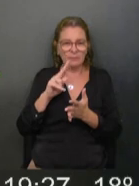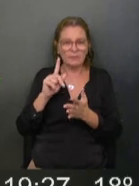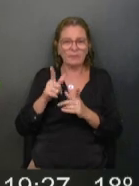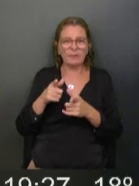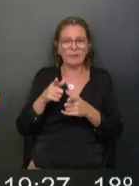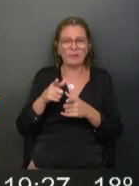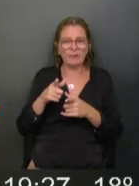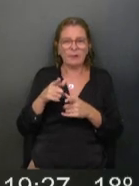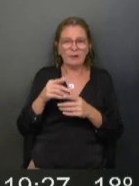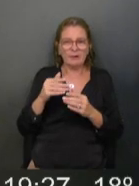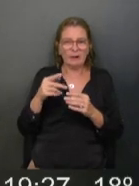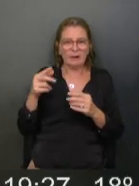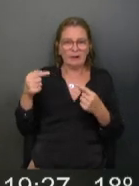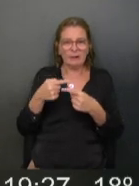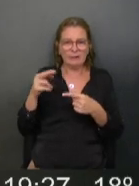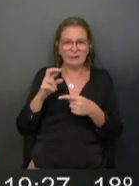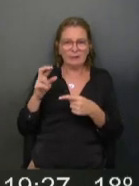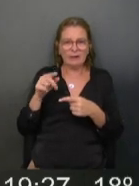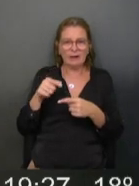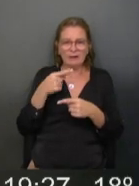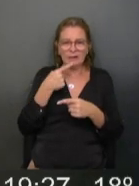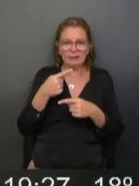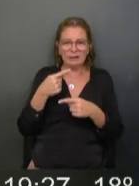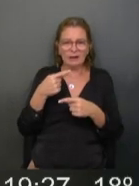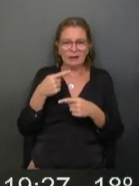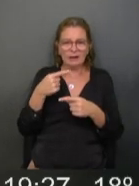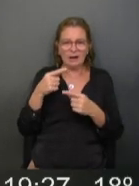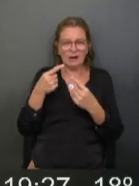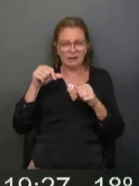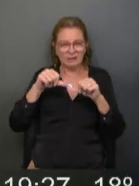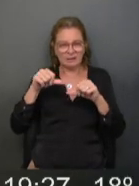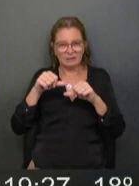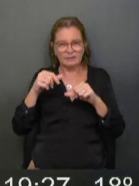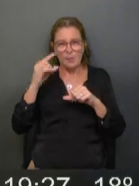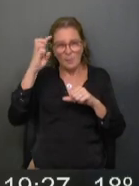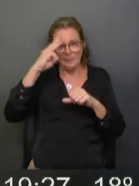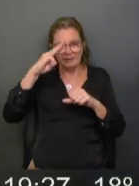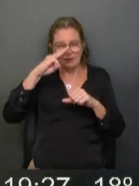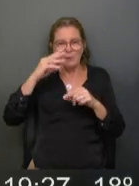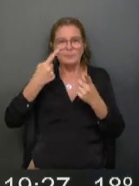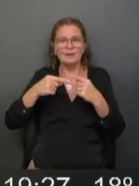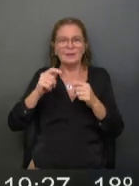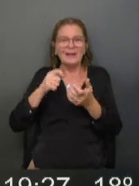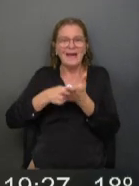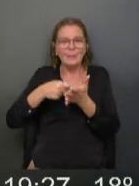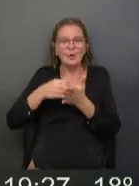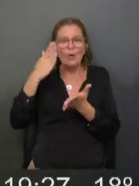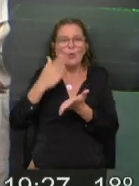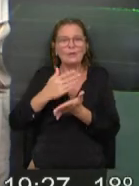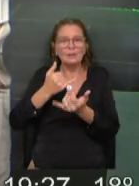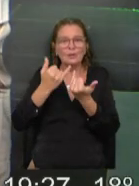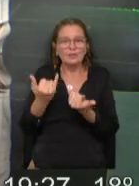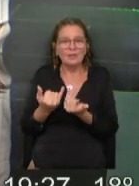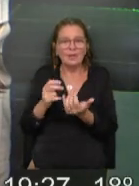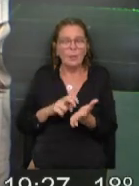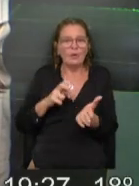se depreciaron contra el dólar. Pero en este caso nosotros veníamos con una variación negativa, como México, pero con el cambio estos últimos días, en particular el